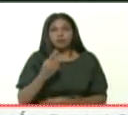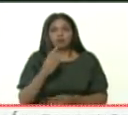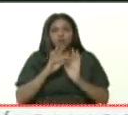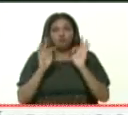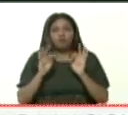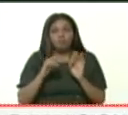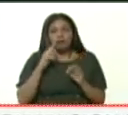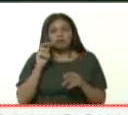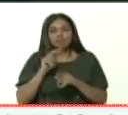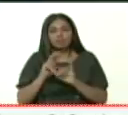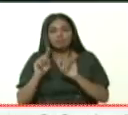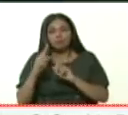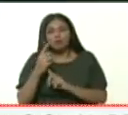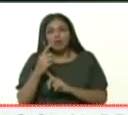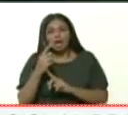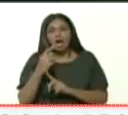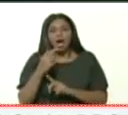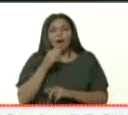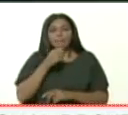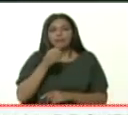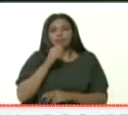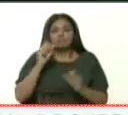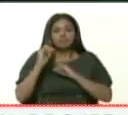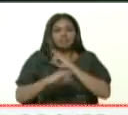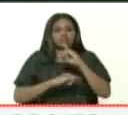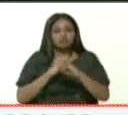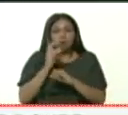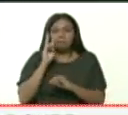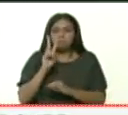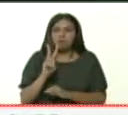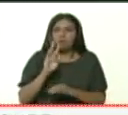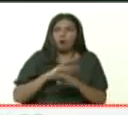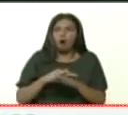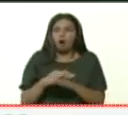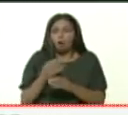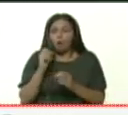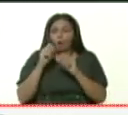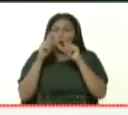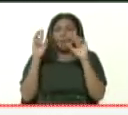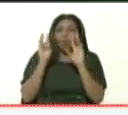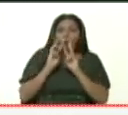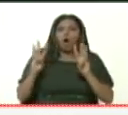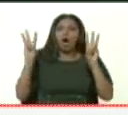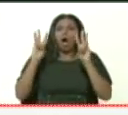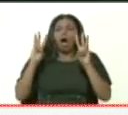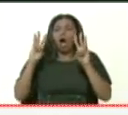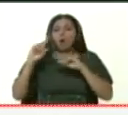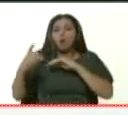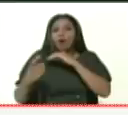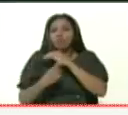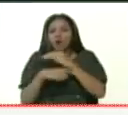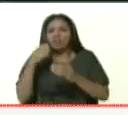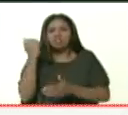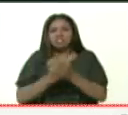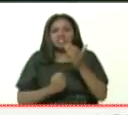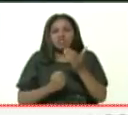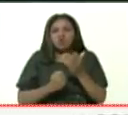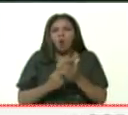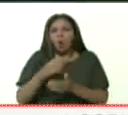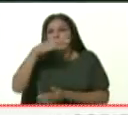de la llamada prensa internacional fueron muy curiosas. Polémicas fotos de Juan Guaidó con los asesinos de Los